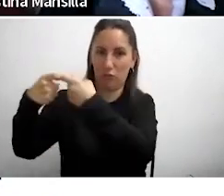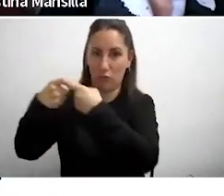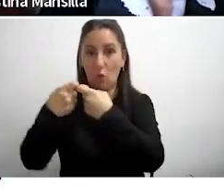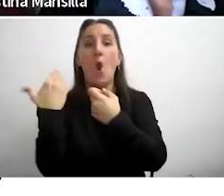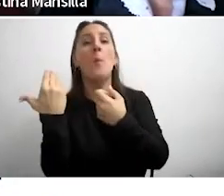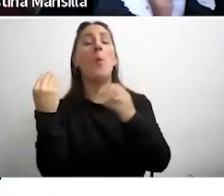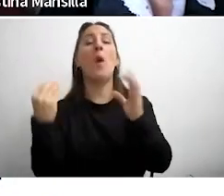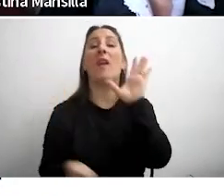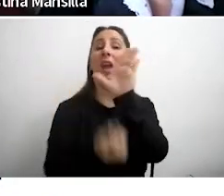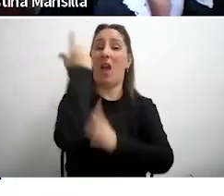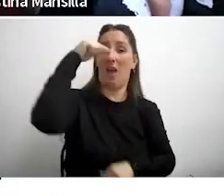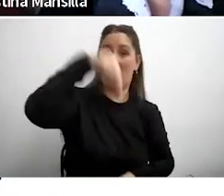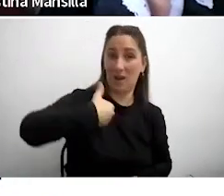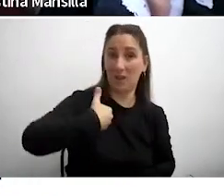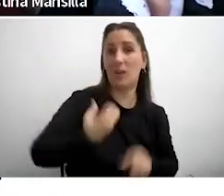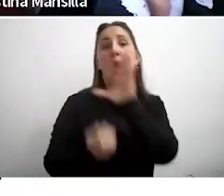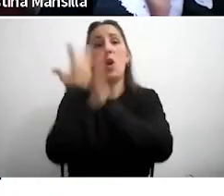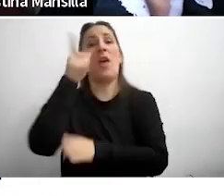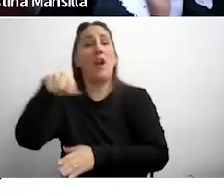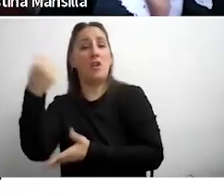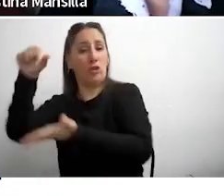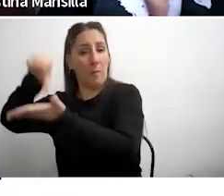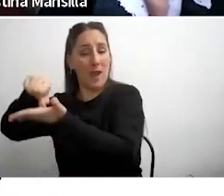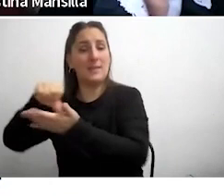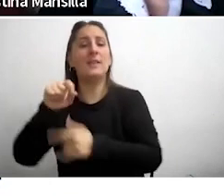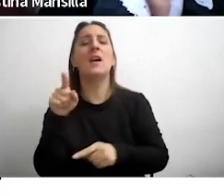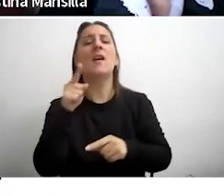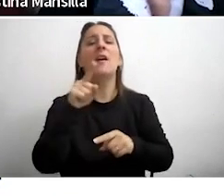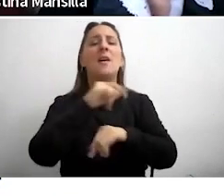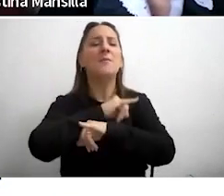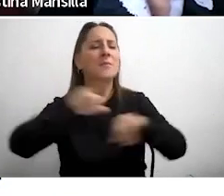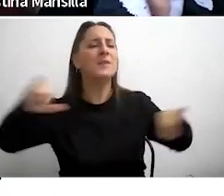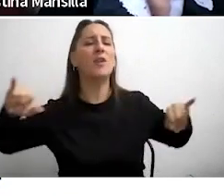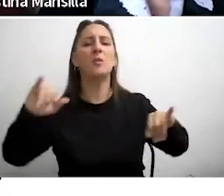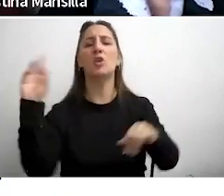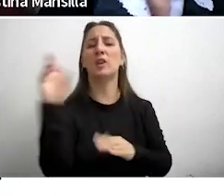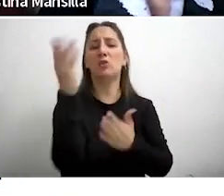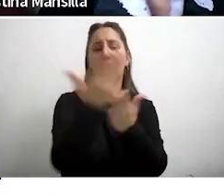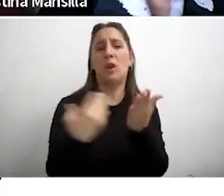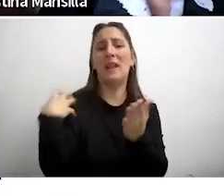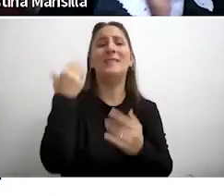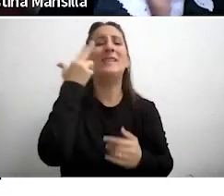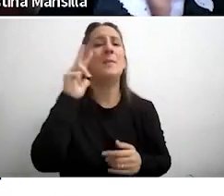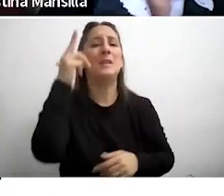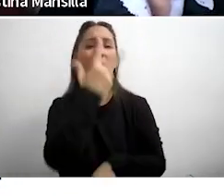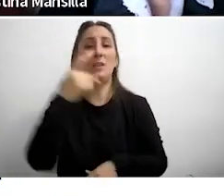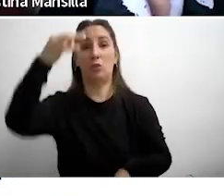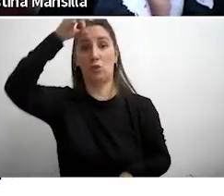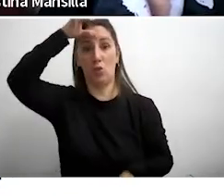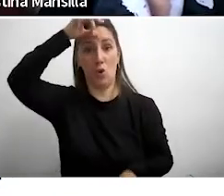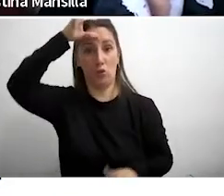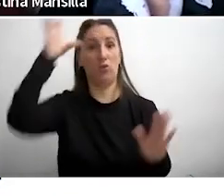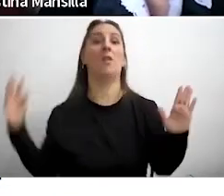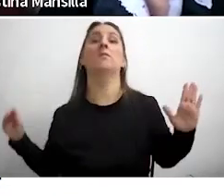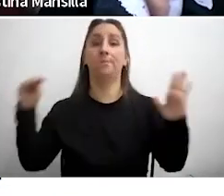o en el exterior. Este régimen de información fue incorporado por la Resolución General 3312